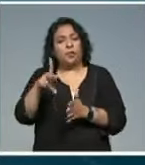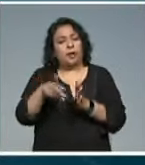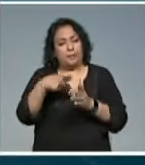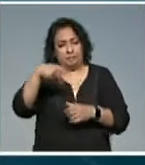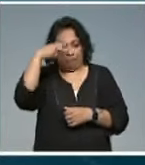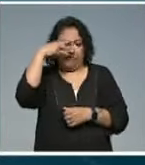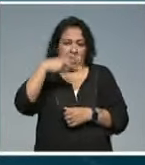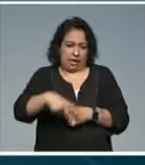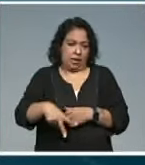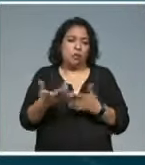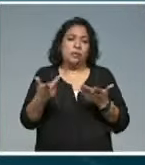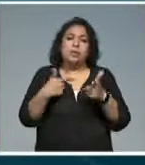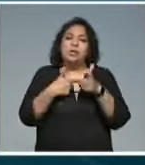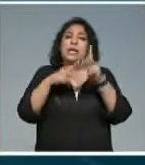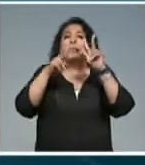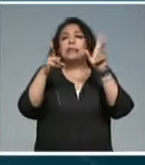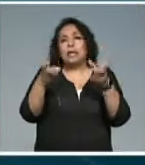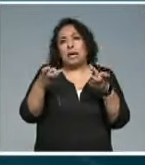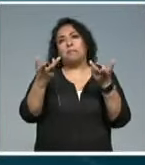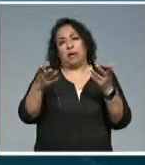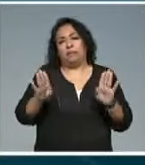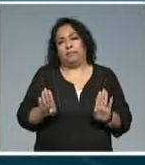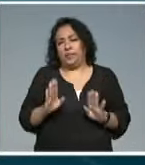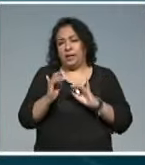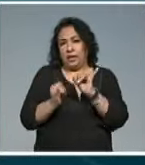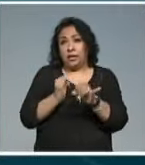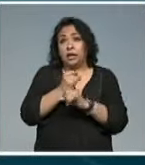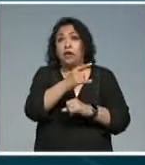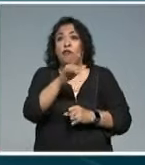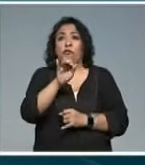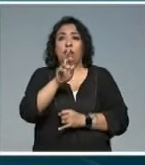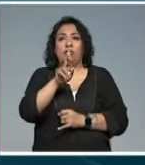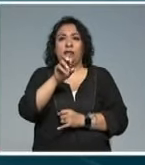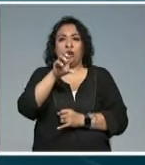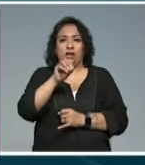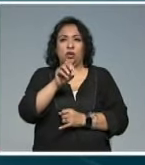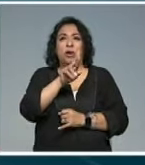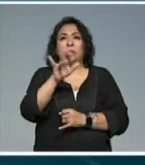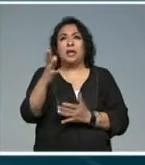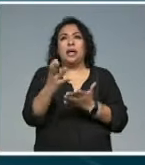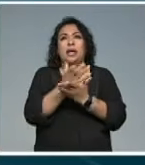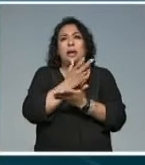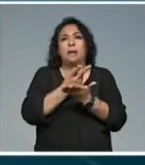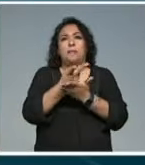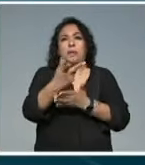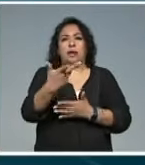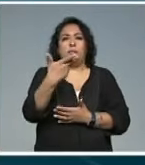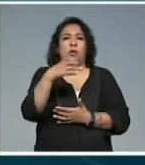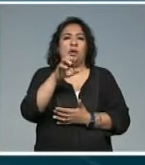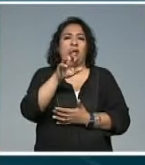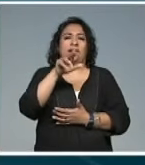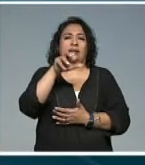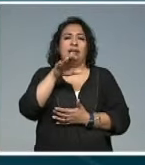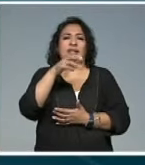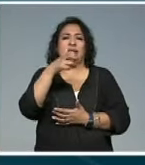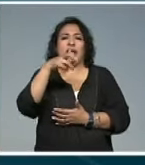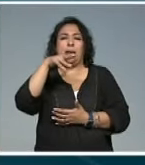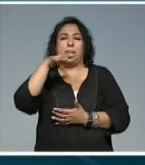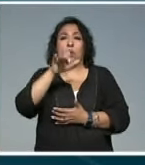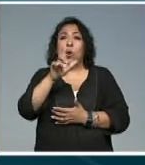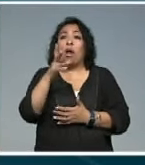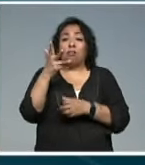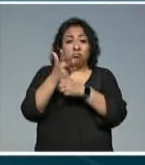pero seguimos hablando de temas de carácter internacional. Federico Rampini, ganador del premio Ernest Hemingway, ofreció una conferencia vía